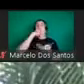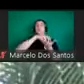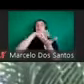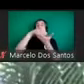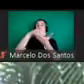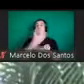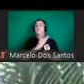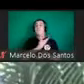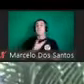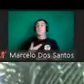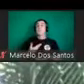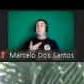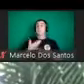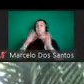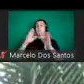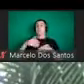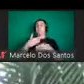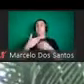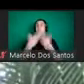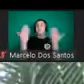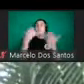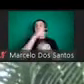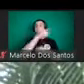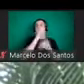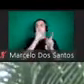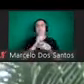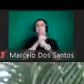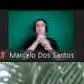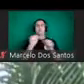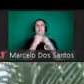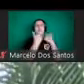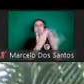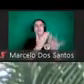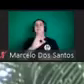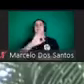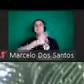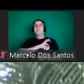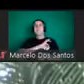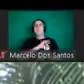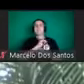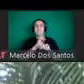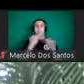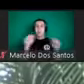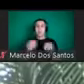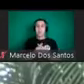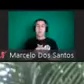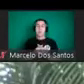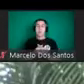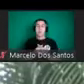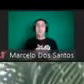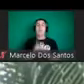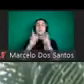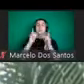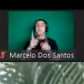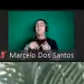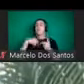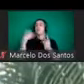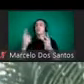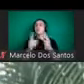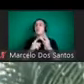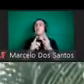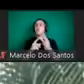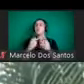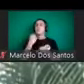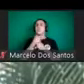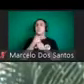mismo en forma piloto, donde la Secretaría de la Función Pública fue un aliado muy importante, y donde estamos